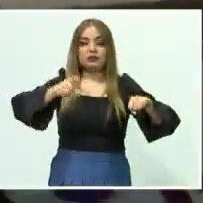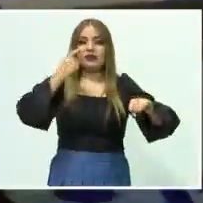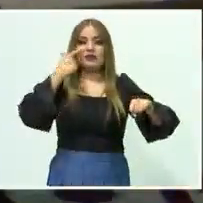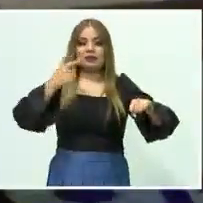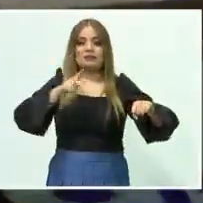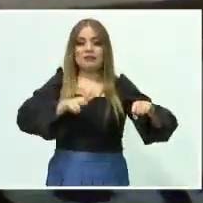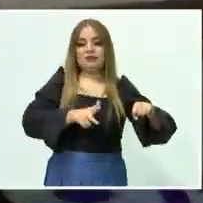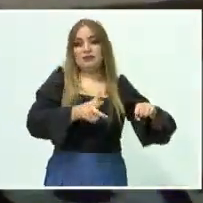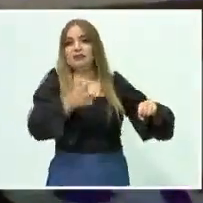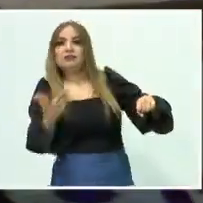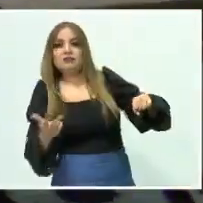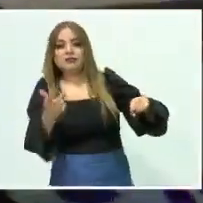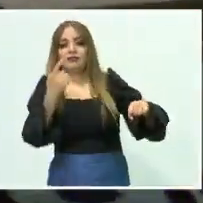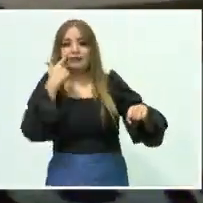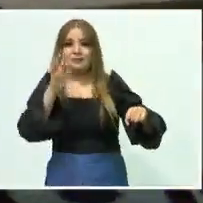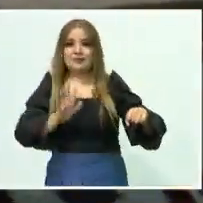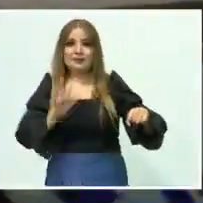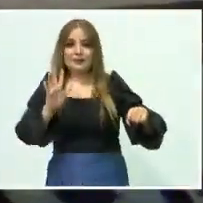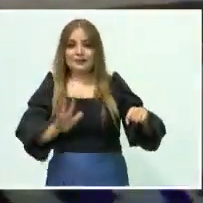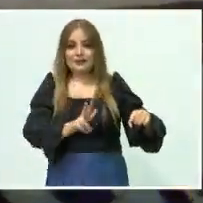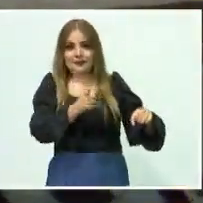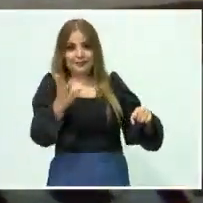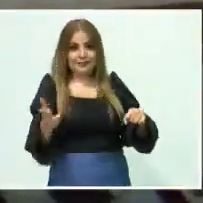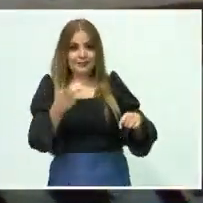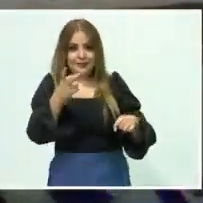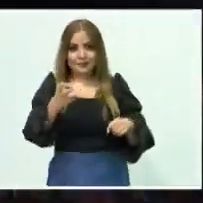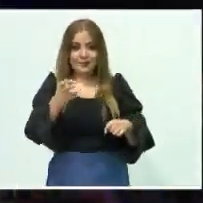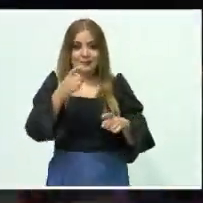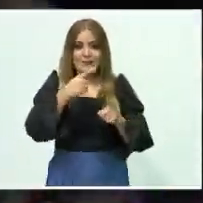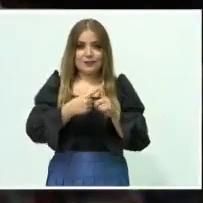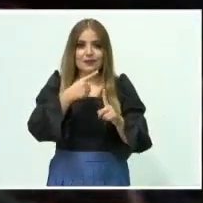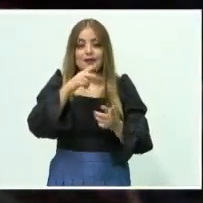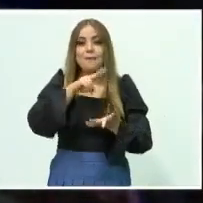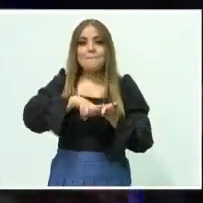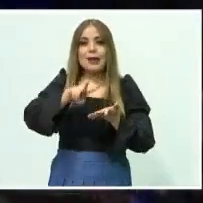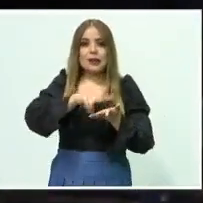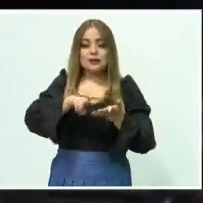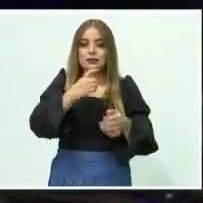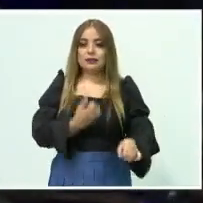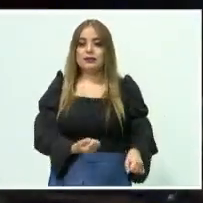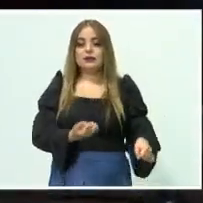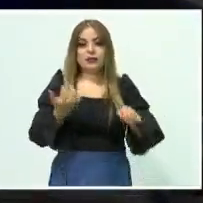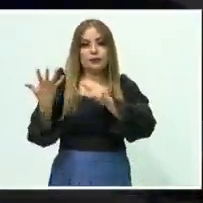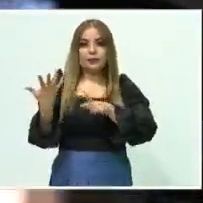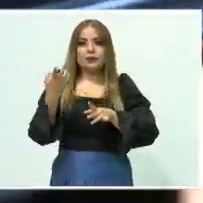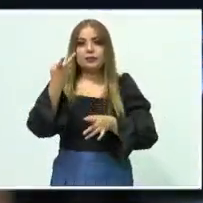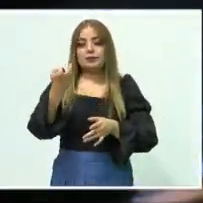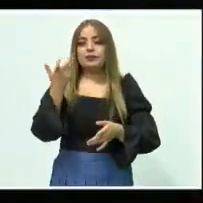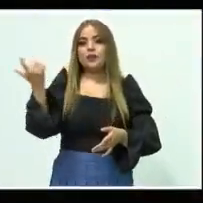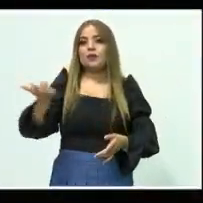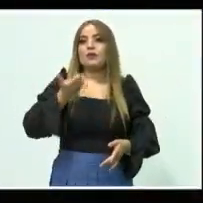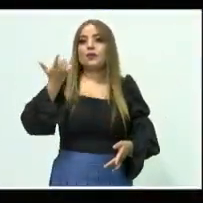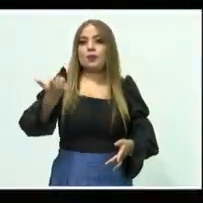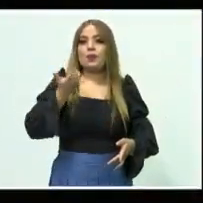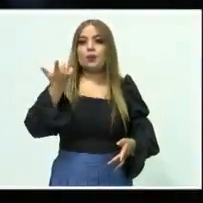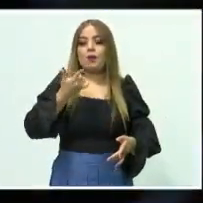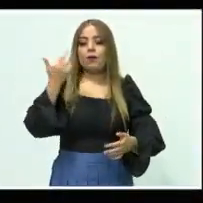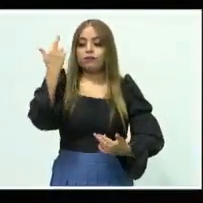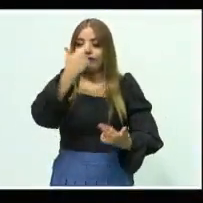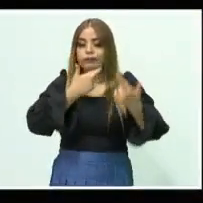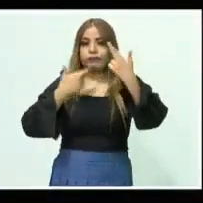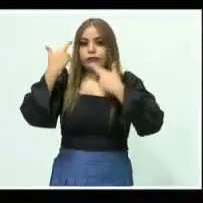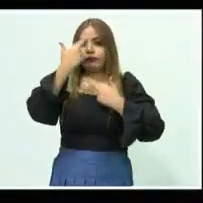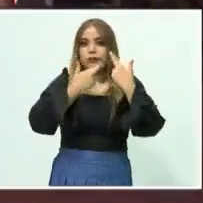control para caer al suelo. Paramédicos de Cruz Verde llevaron al afectado a un nosocomio en Gómez Palacio para su atención y